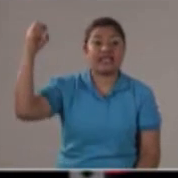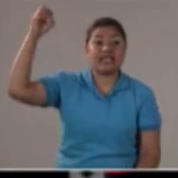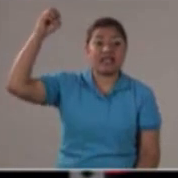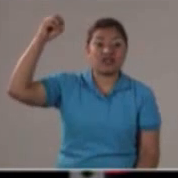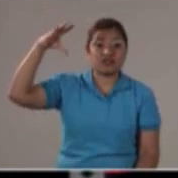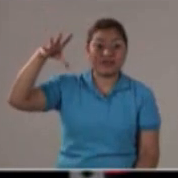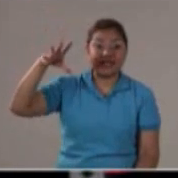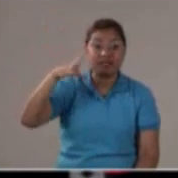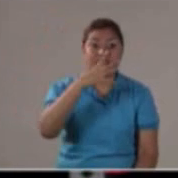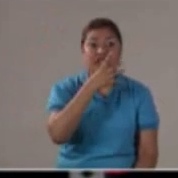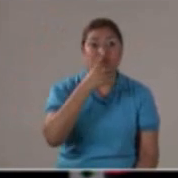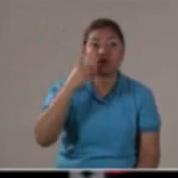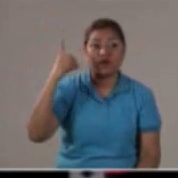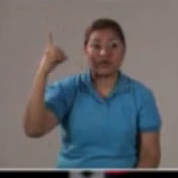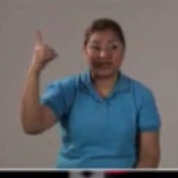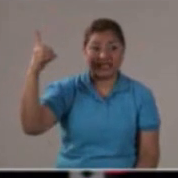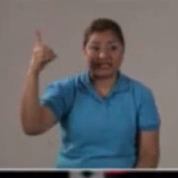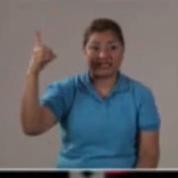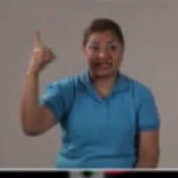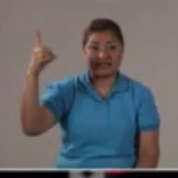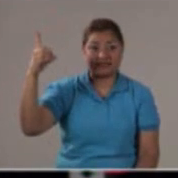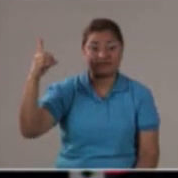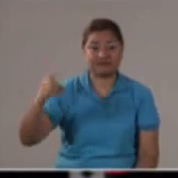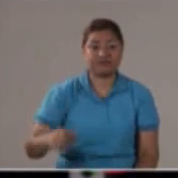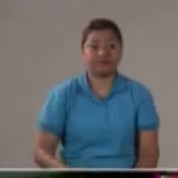Dice replenish.